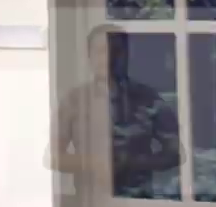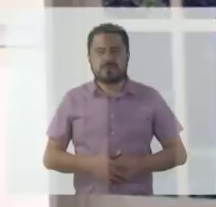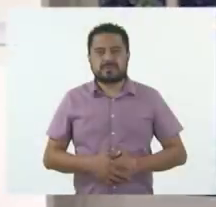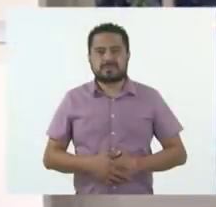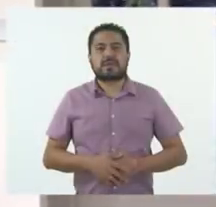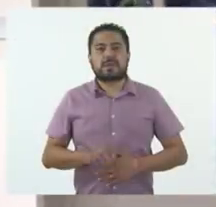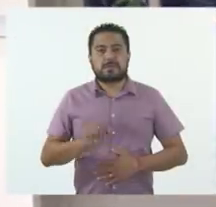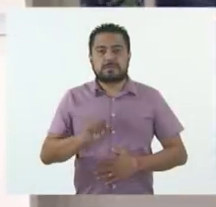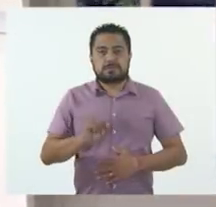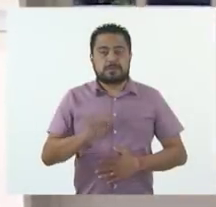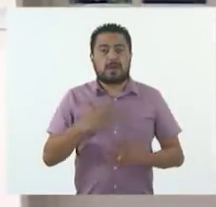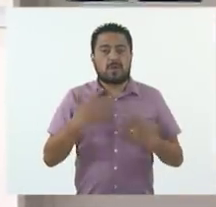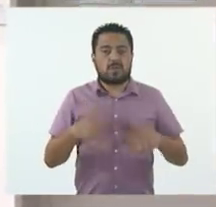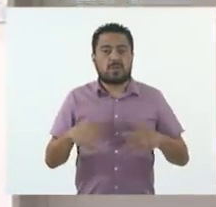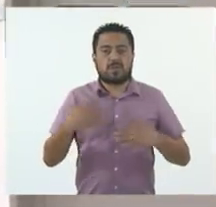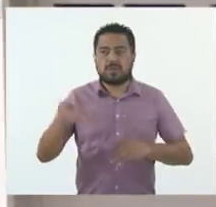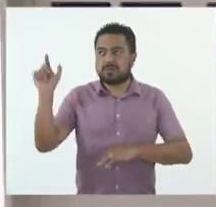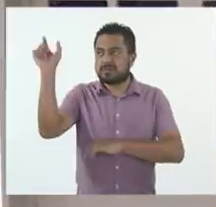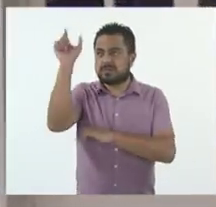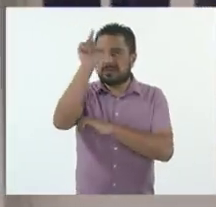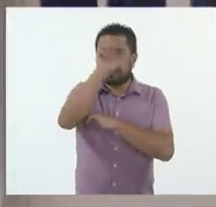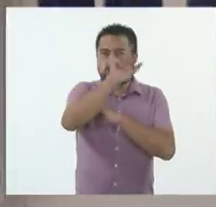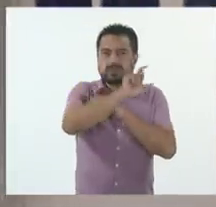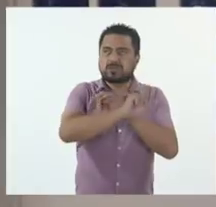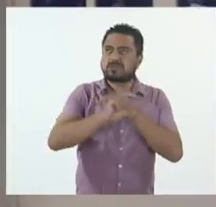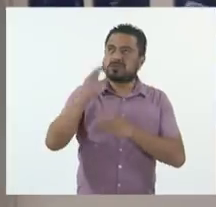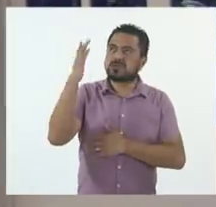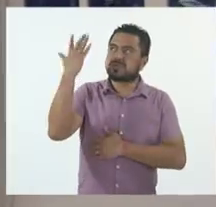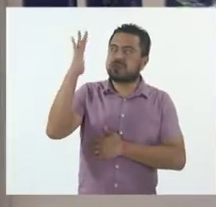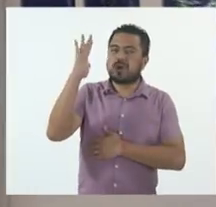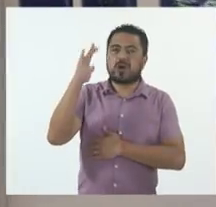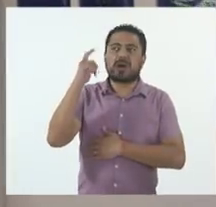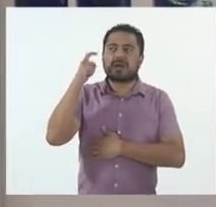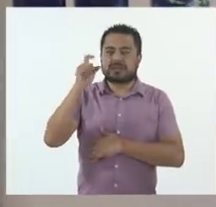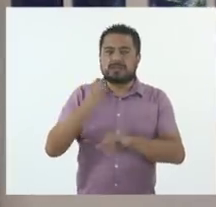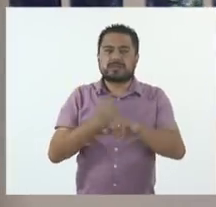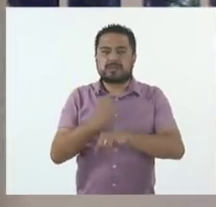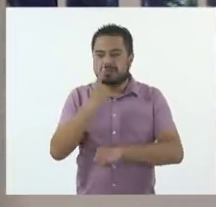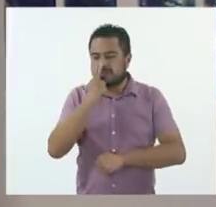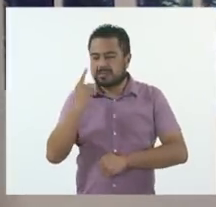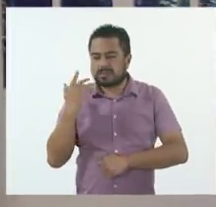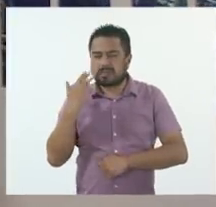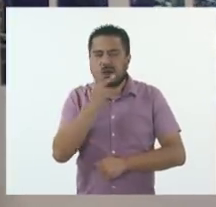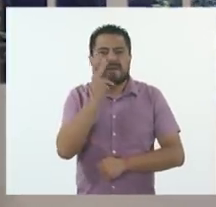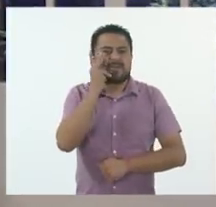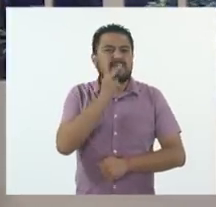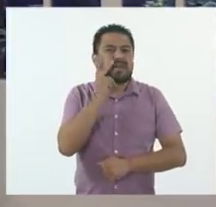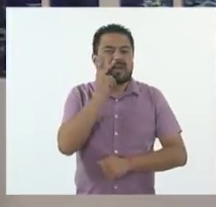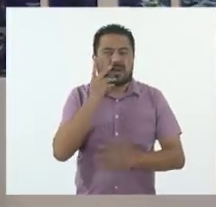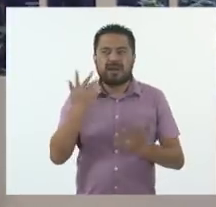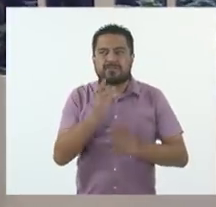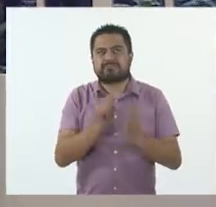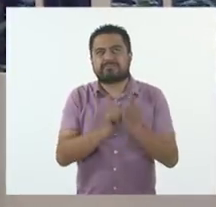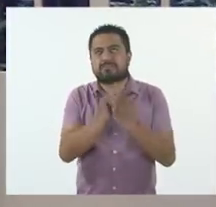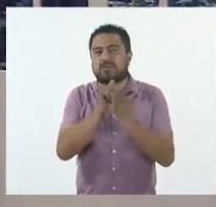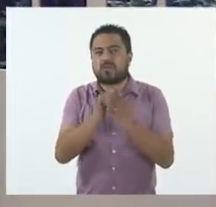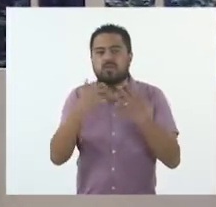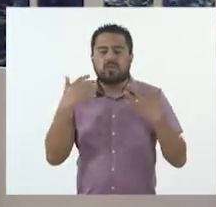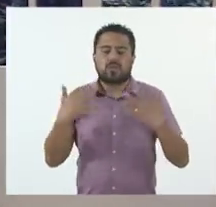Sin duda, las puestas de sol en el estado de Querétaro, el aroma de sus vinos y la belleza de su arquitectura nos